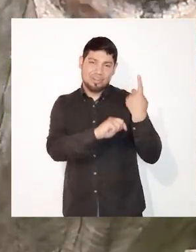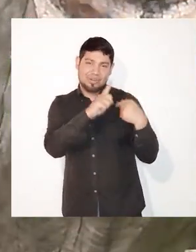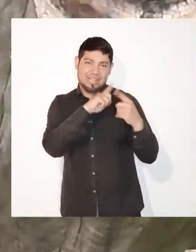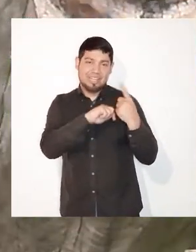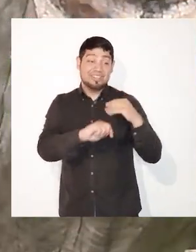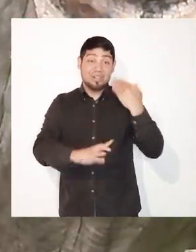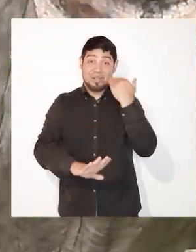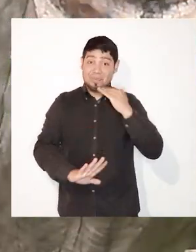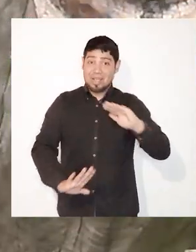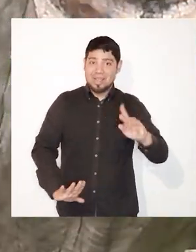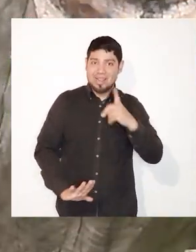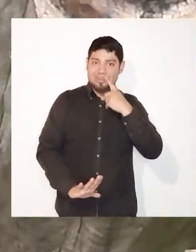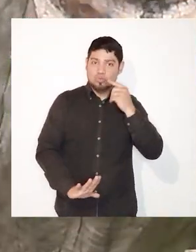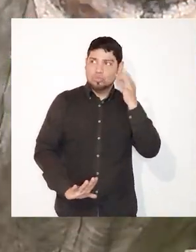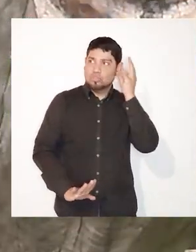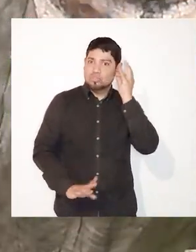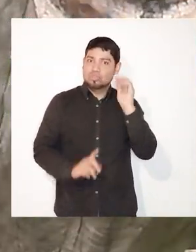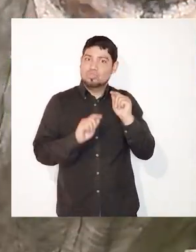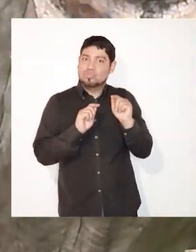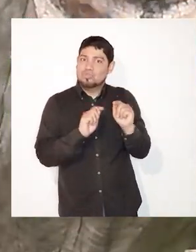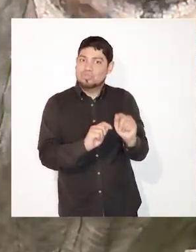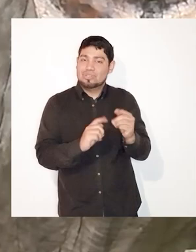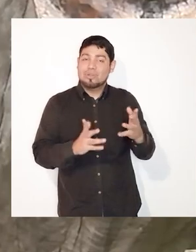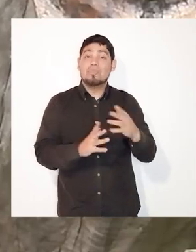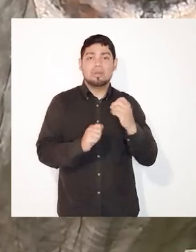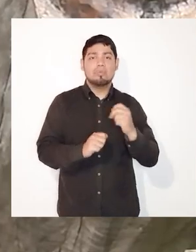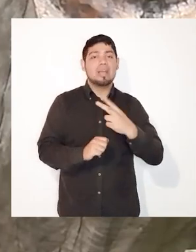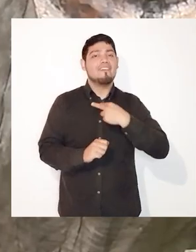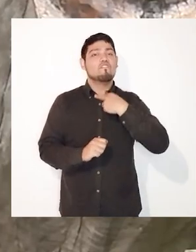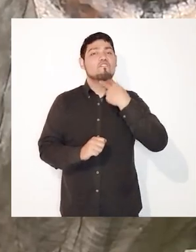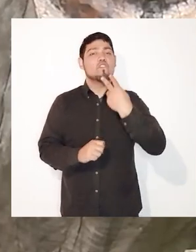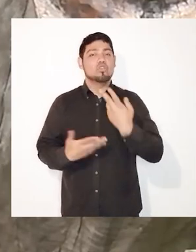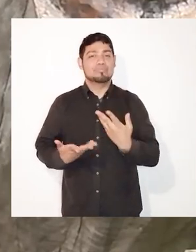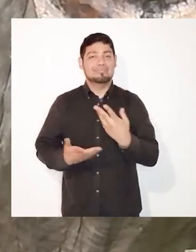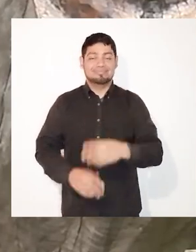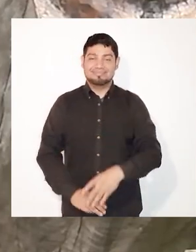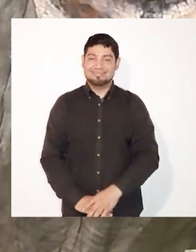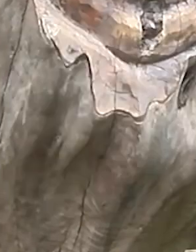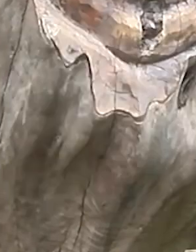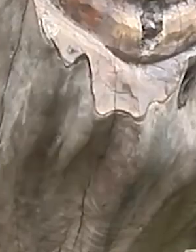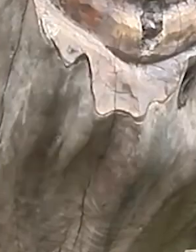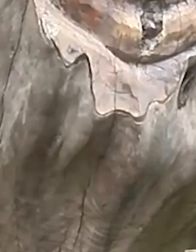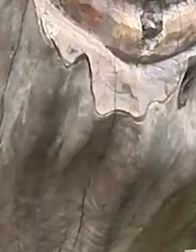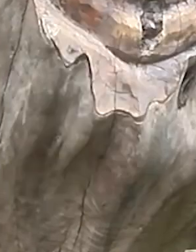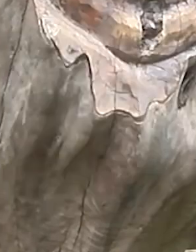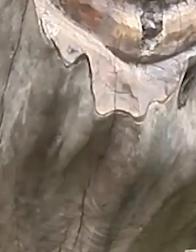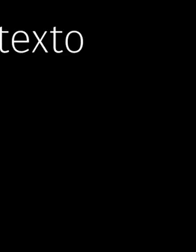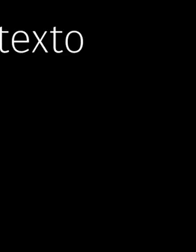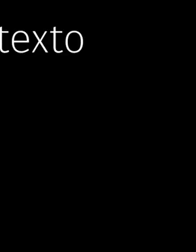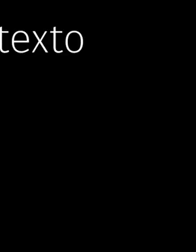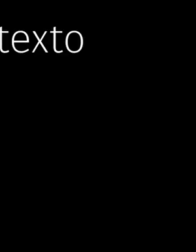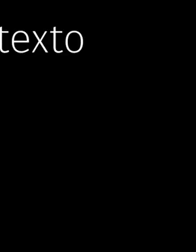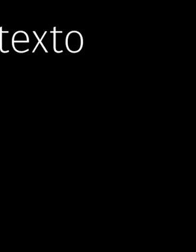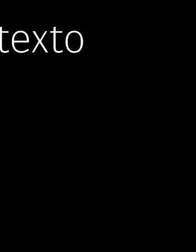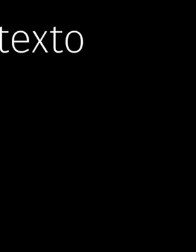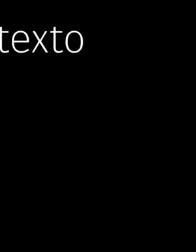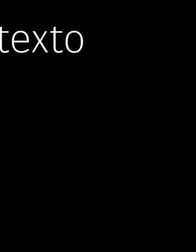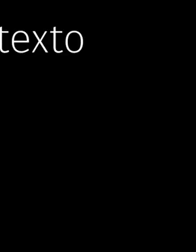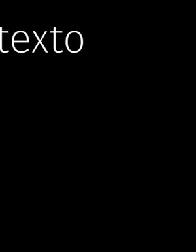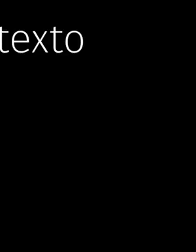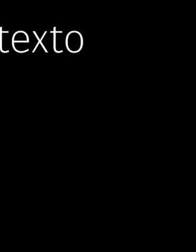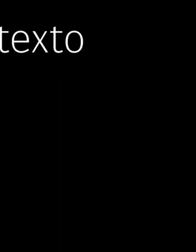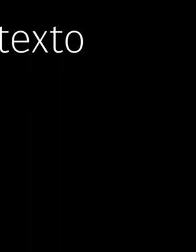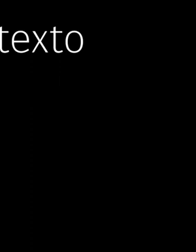sobre todo en aquellas historias que son para niños y están pensadas para ser leídas en voz alta. De tus obras,